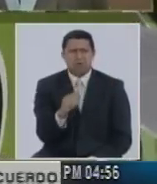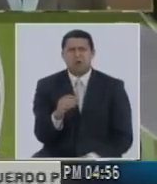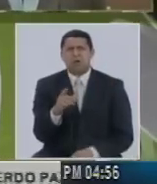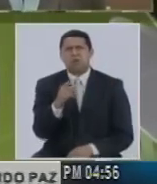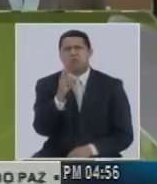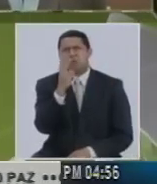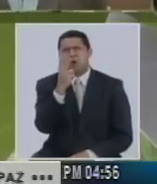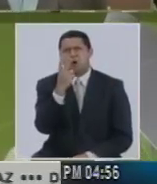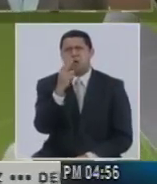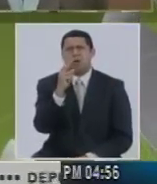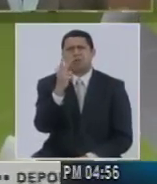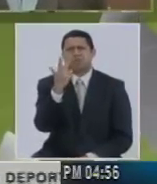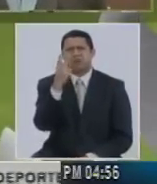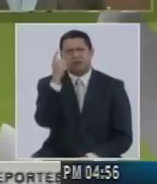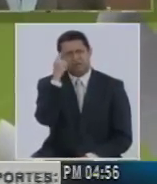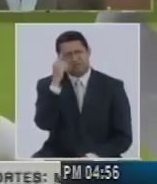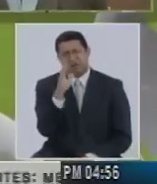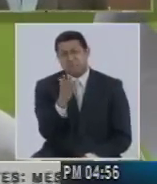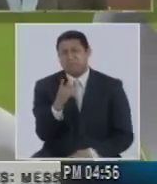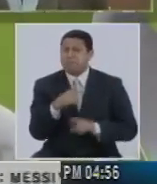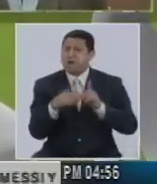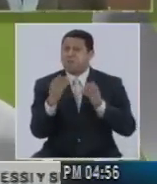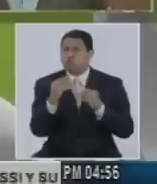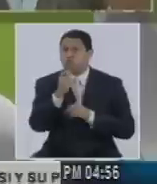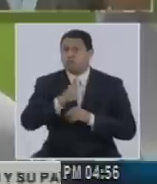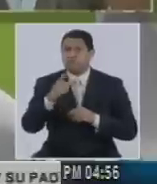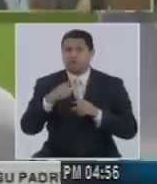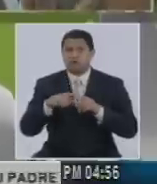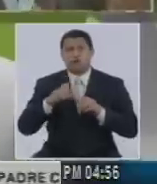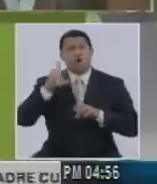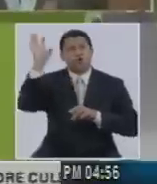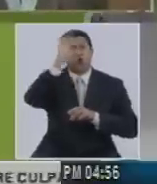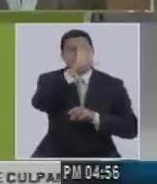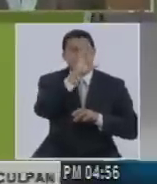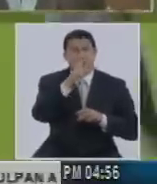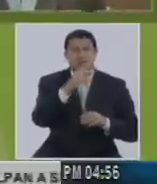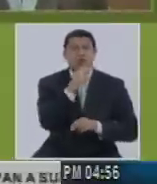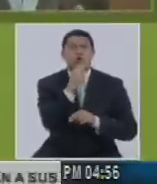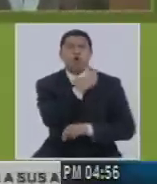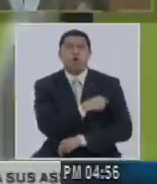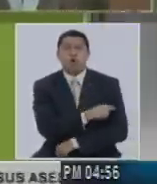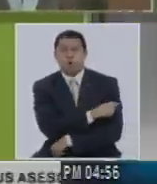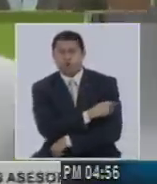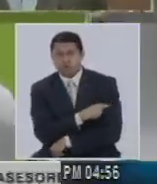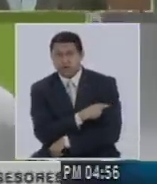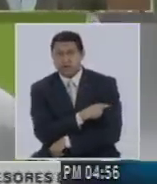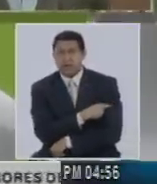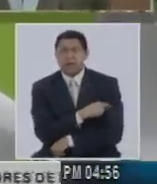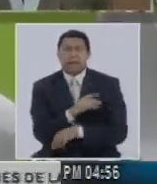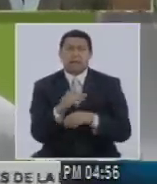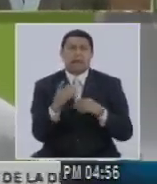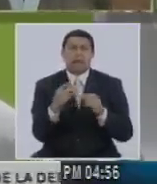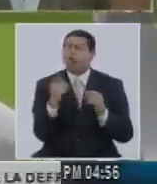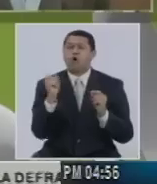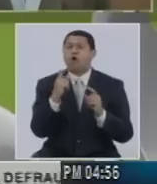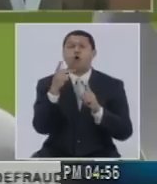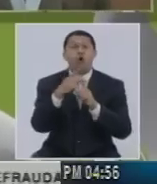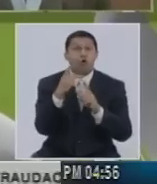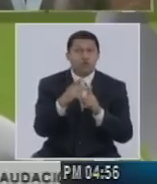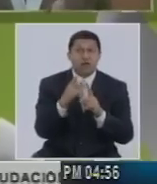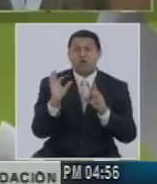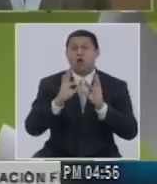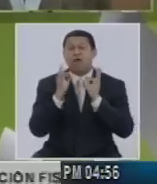paciente 2 o 3 días. Pero mucha gente del extranjero están en su hotel o en su apartamento con familia